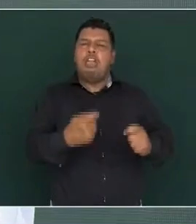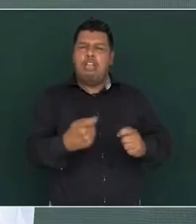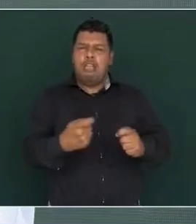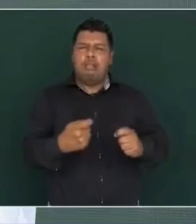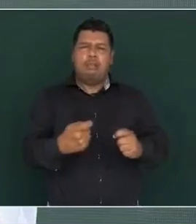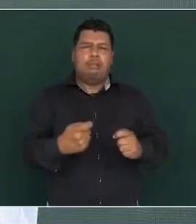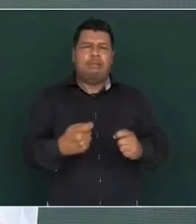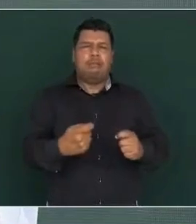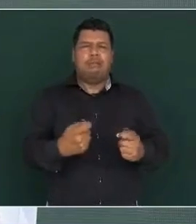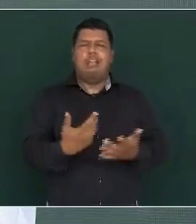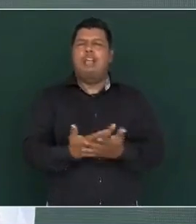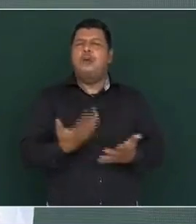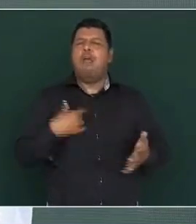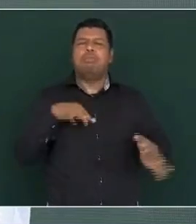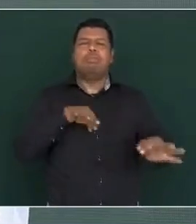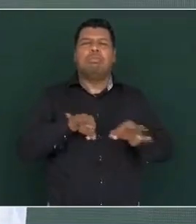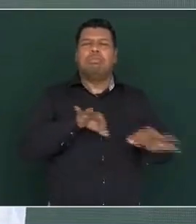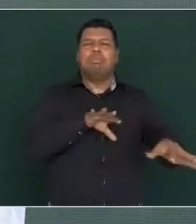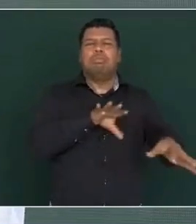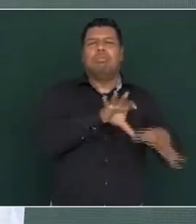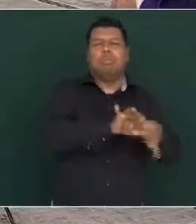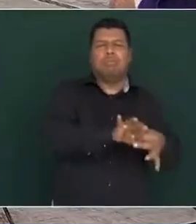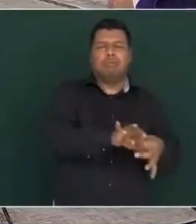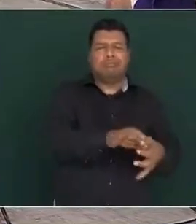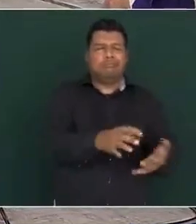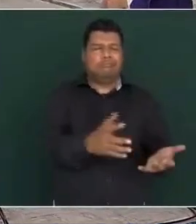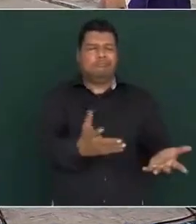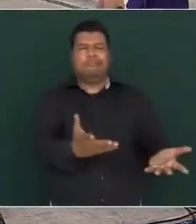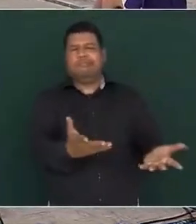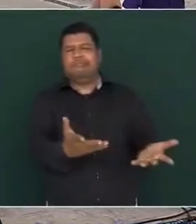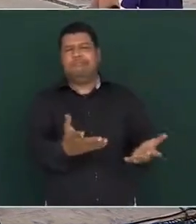el ferrocarril nacional.